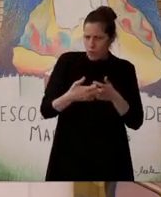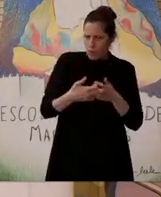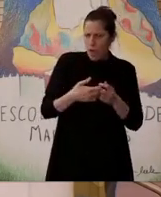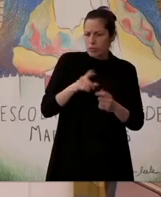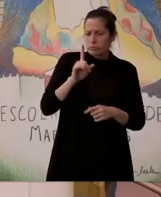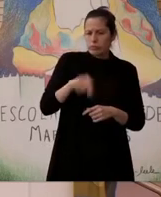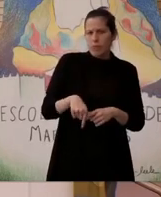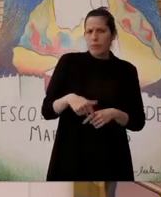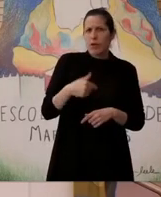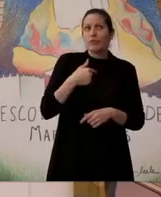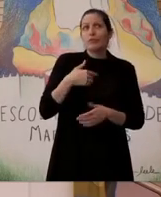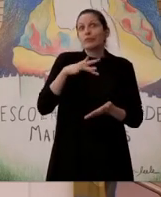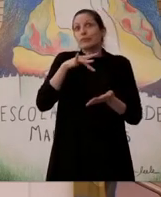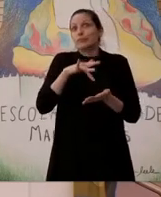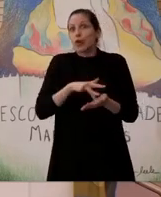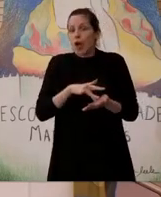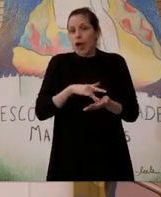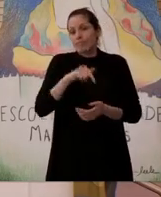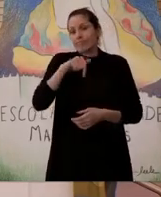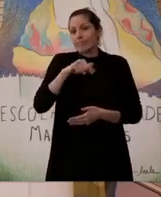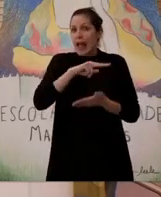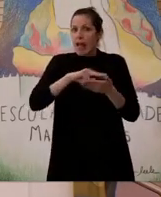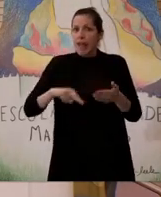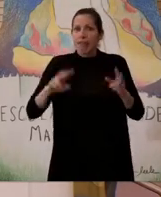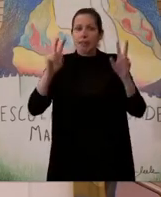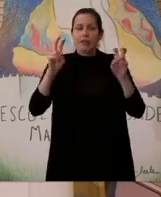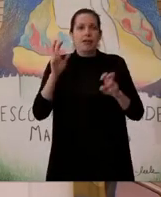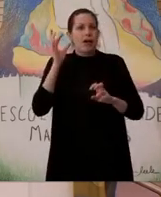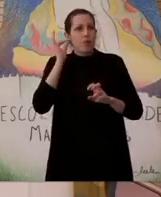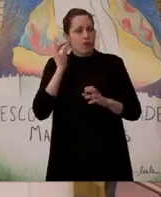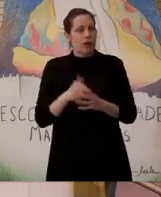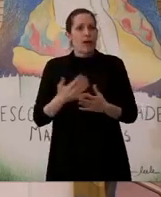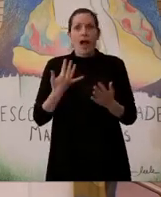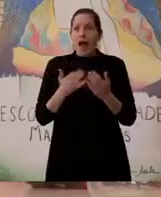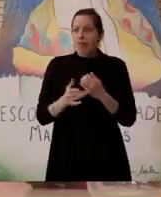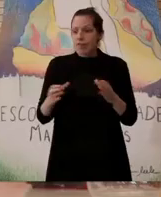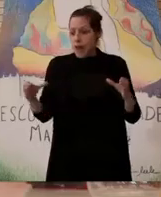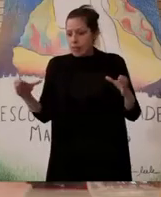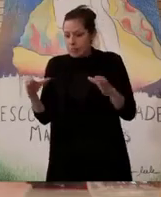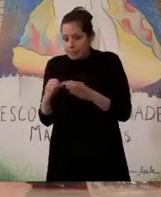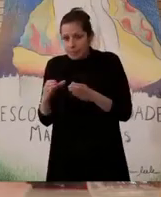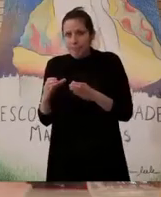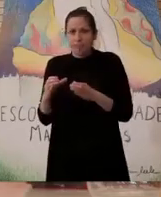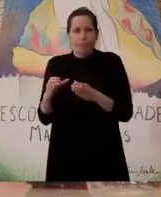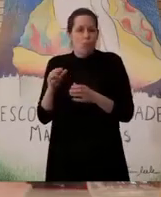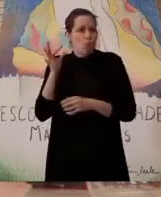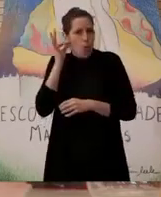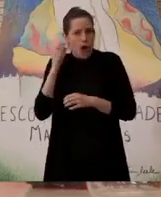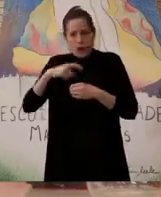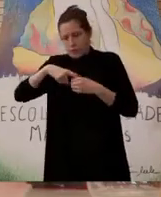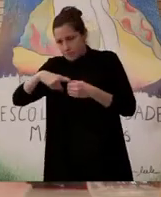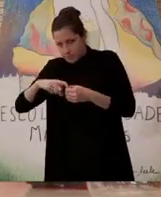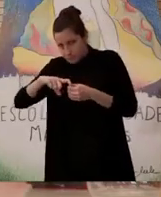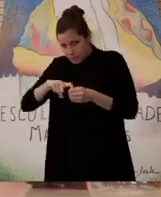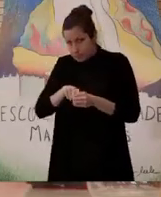gallega de llevar el tema mujer también qué hacemos nos juntamos Matilde Fernández y otras cuanta gente pues qué hacemos